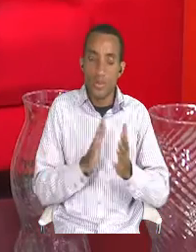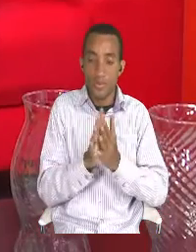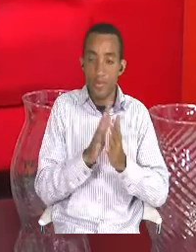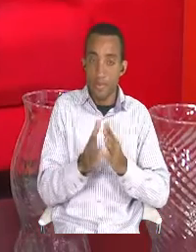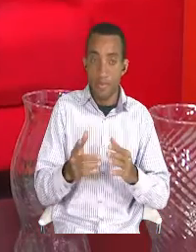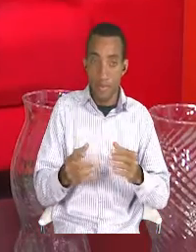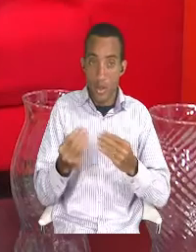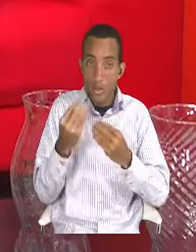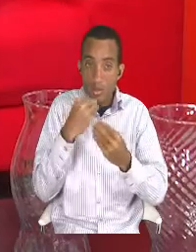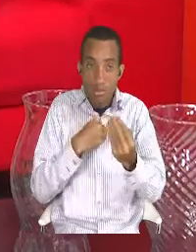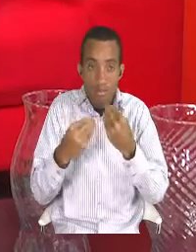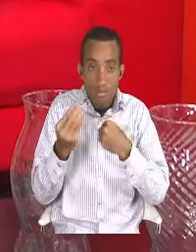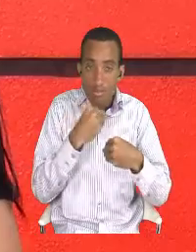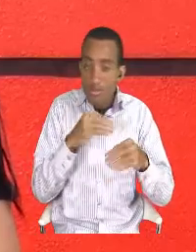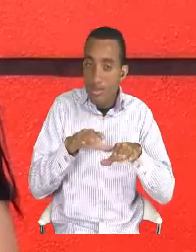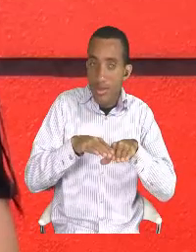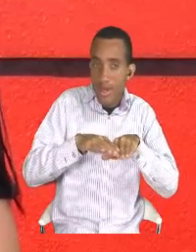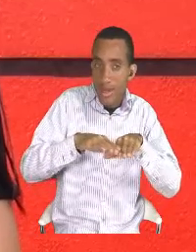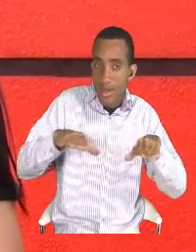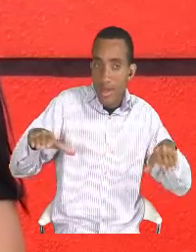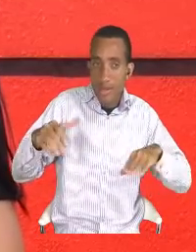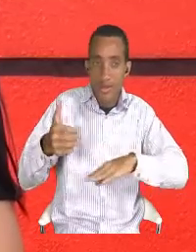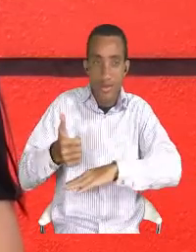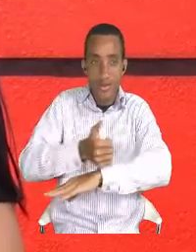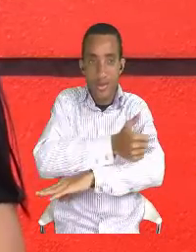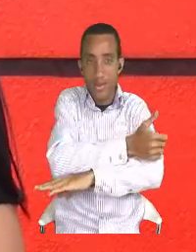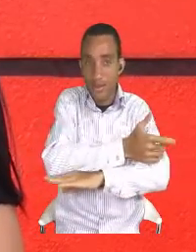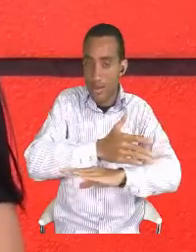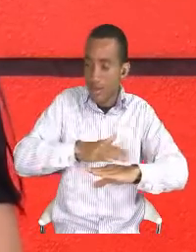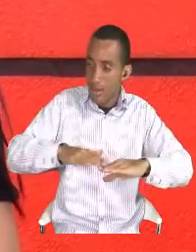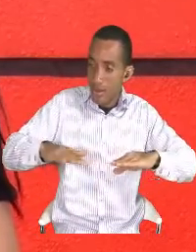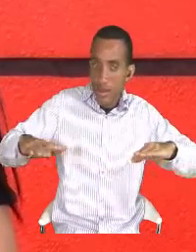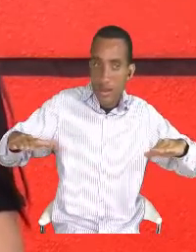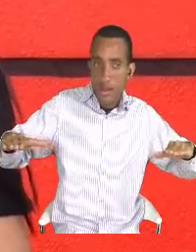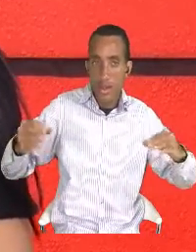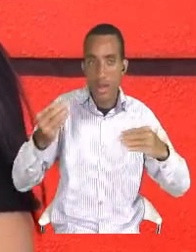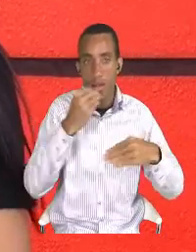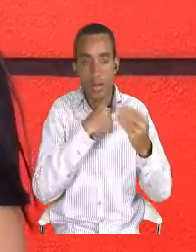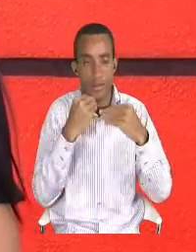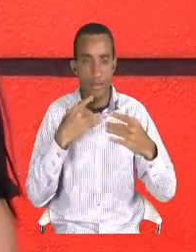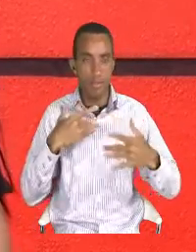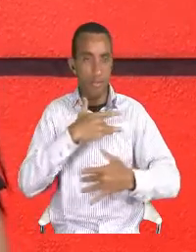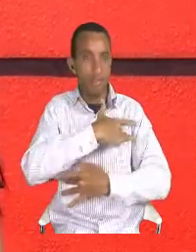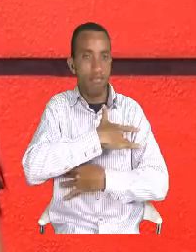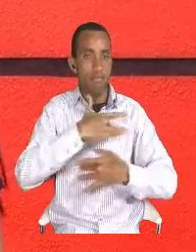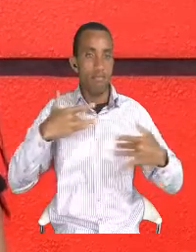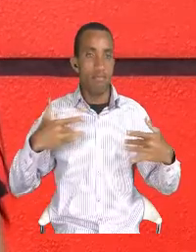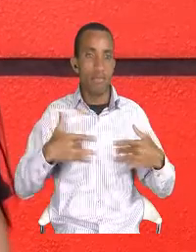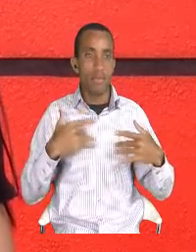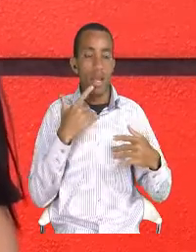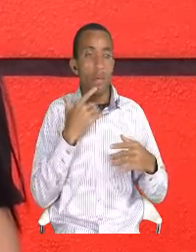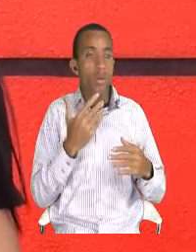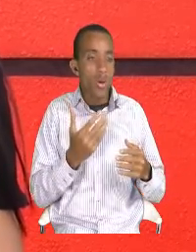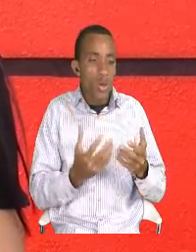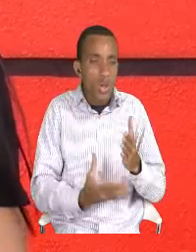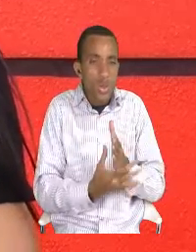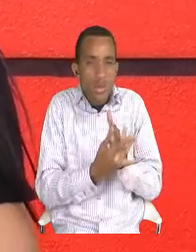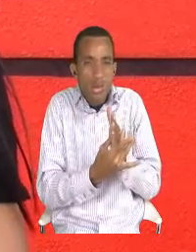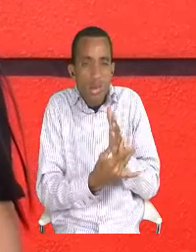saludable. Surgió a raíz de que no encontraba dónde comer de una forma limpia, que no fuera tantas frituras, tantas